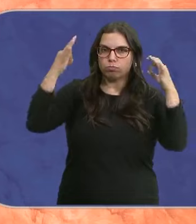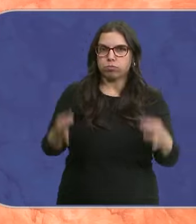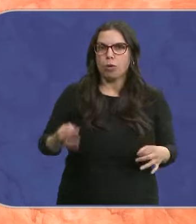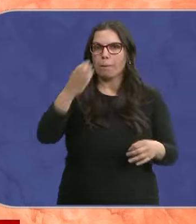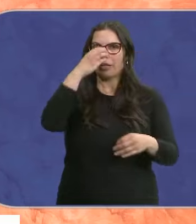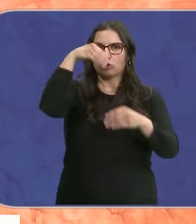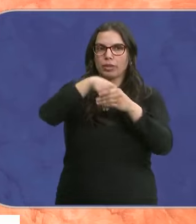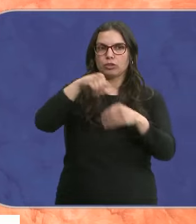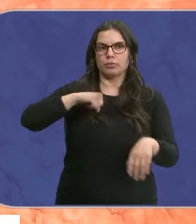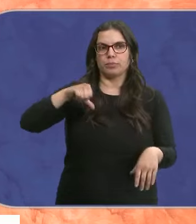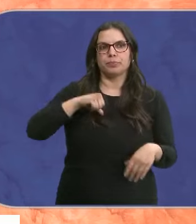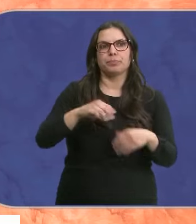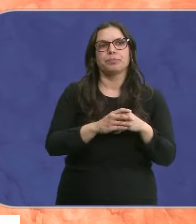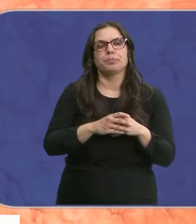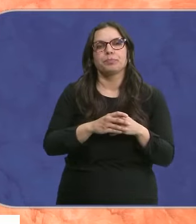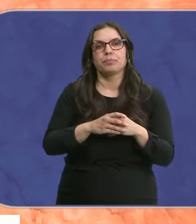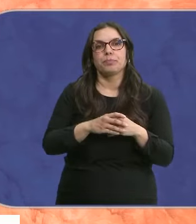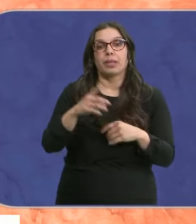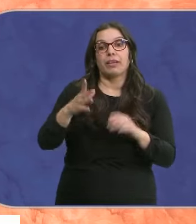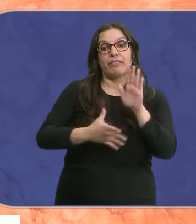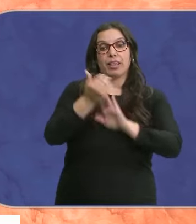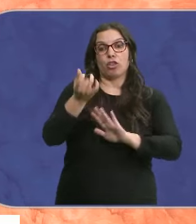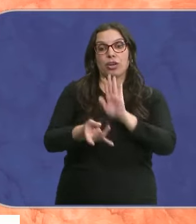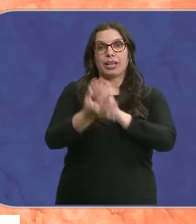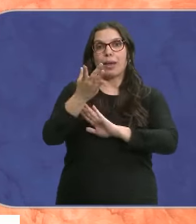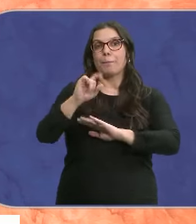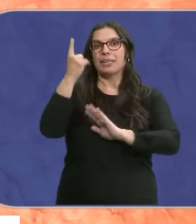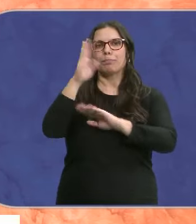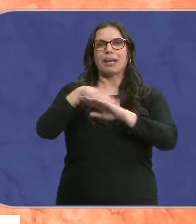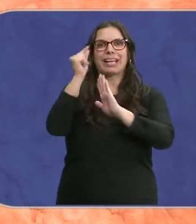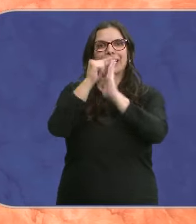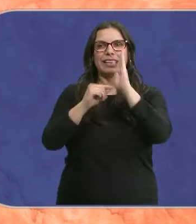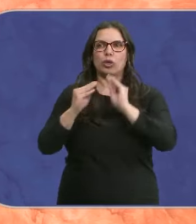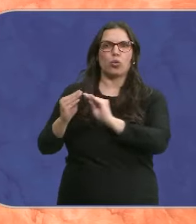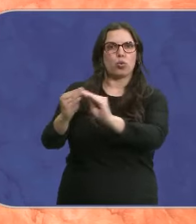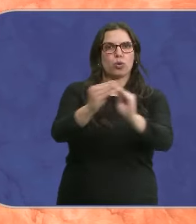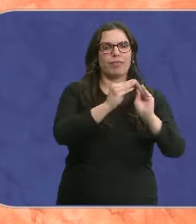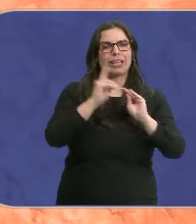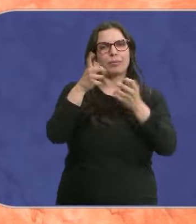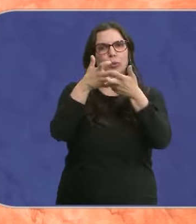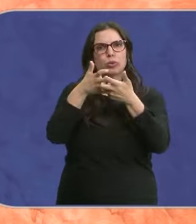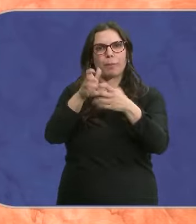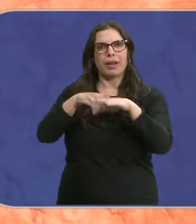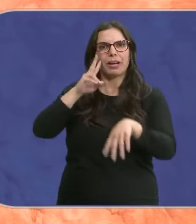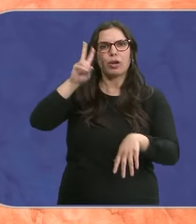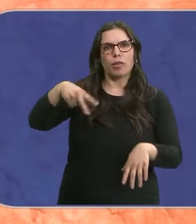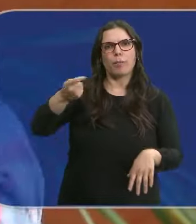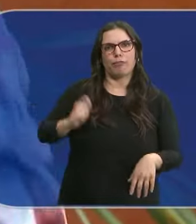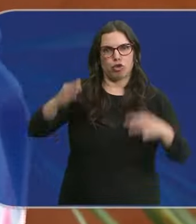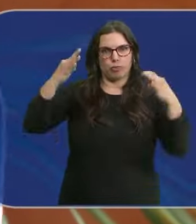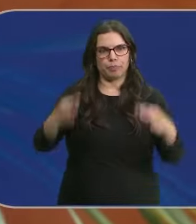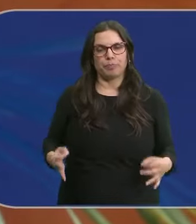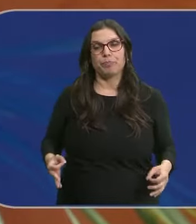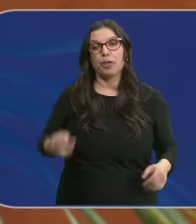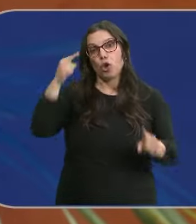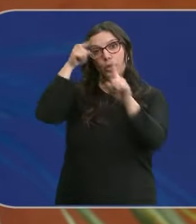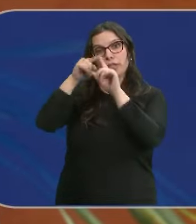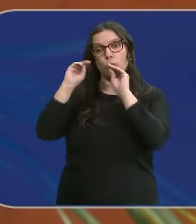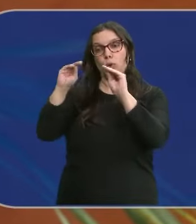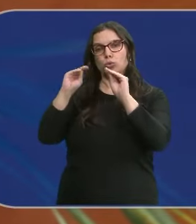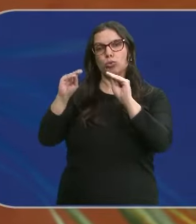ahora, nacional de payasos de hospital, para unificar sobre todo criterios y pelear porque esto sea una profesión. Su misión